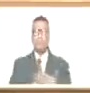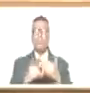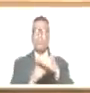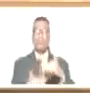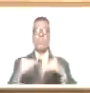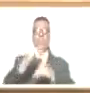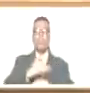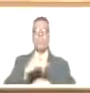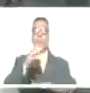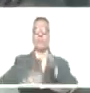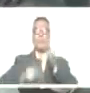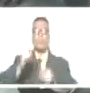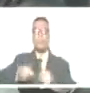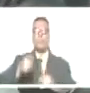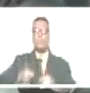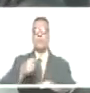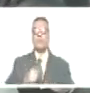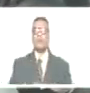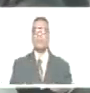República.